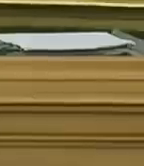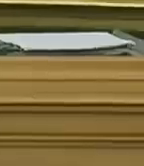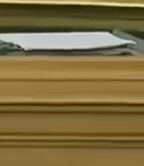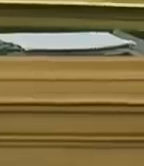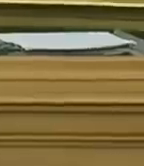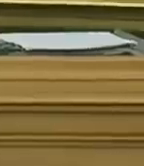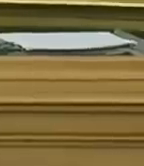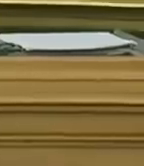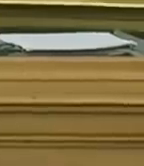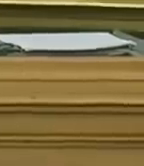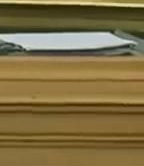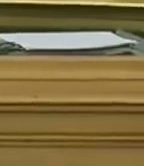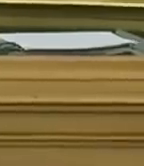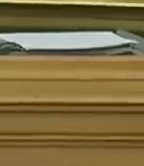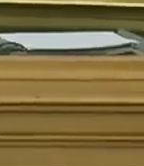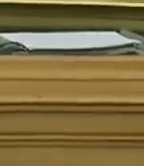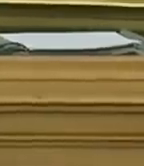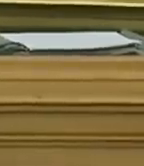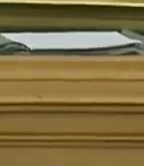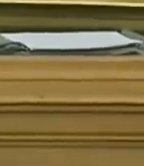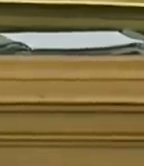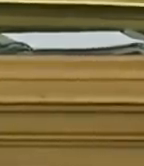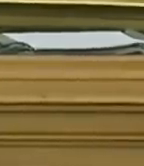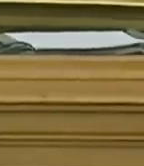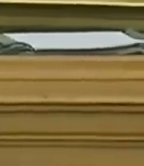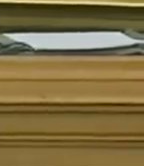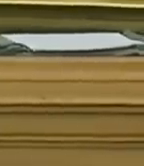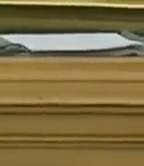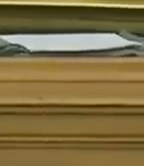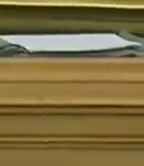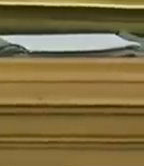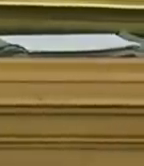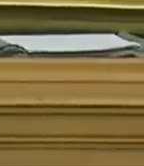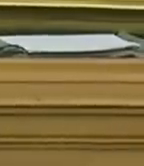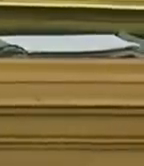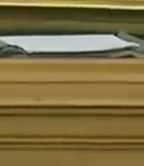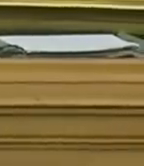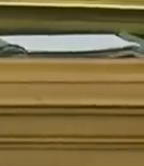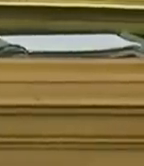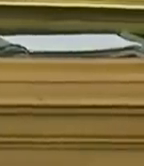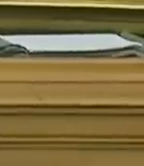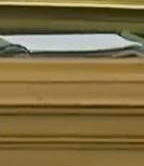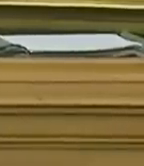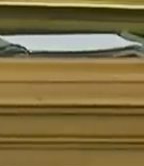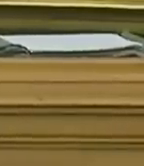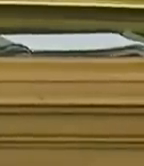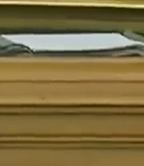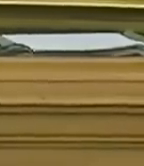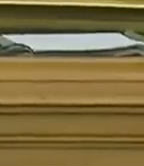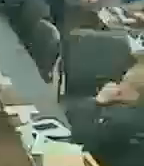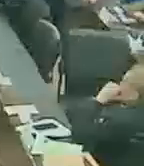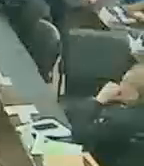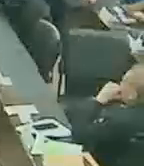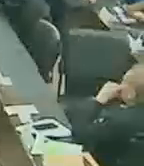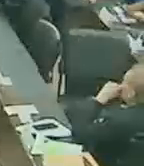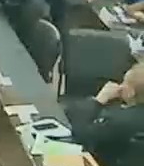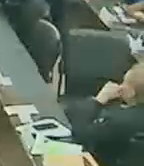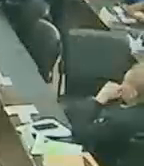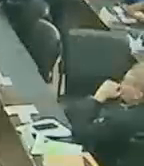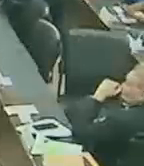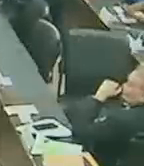Seguimos insistiendo en el género literario del realismo mágico y en consecuencia voy a dar el derecho a palabra al diputado Pedro Carreño.